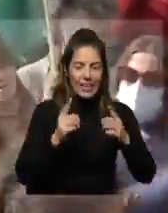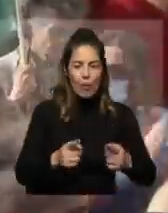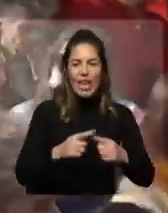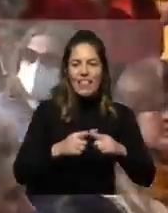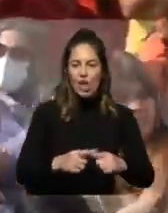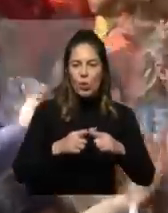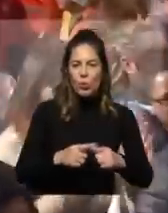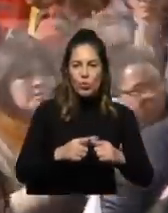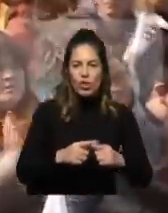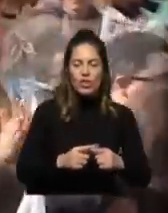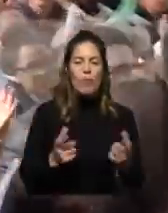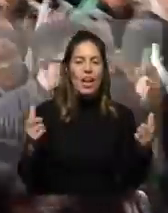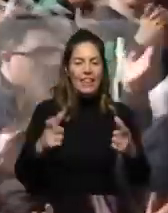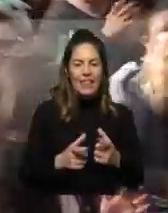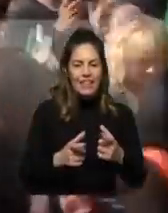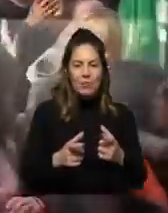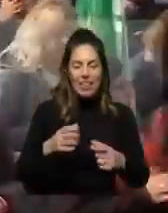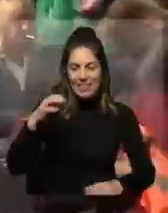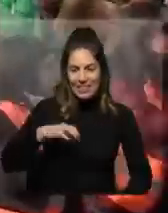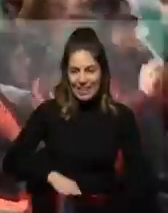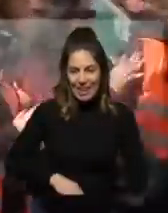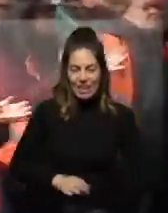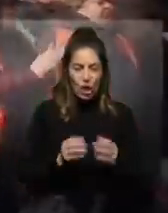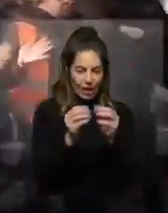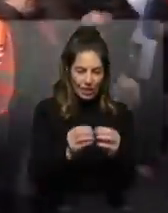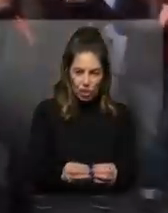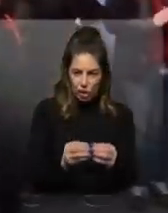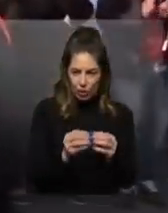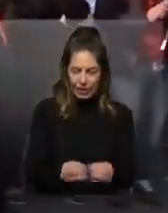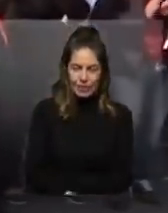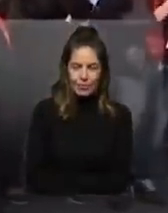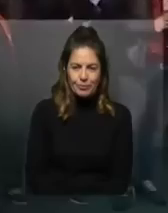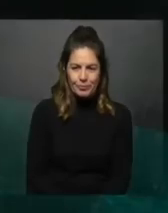por la décima ronda salarial y la rendición de cuentas